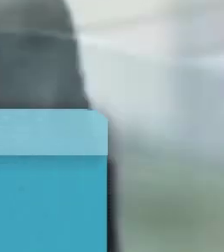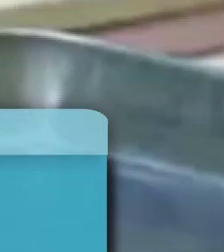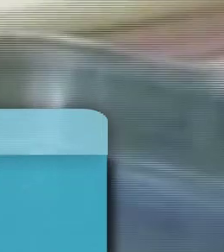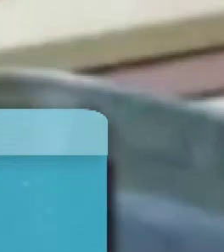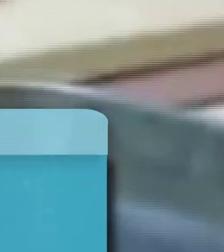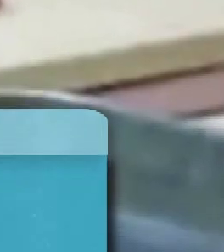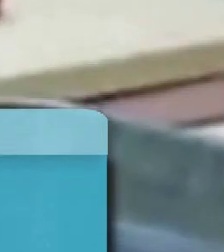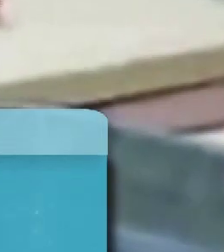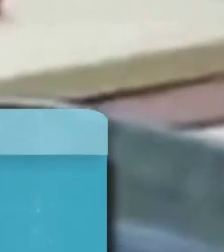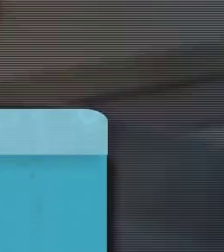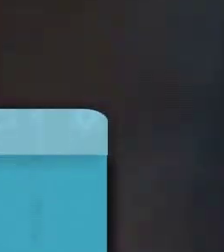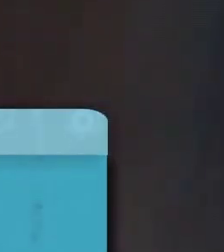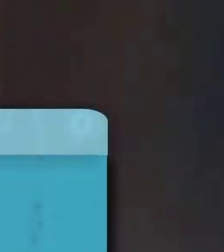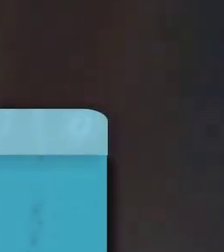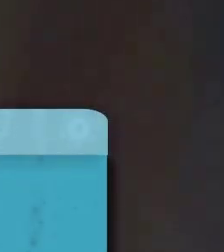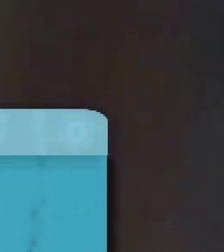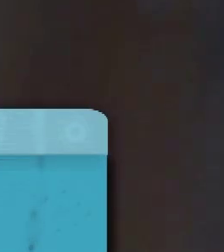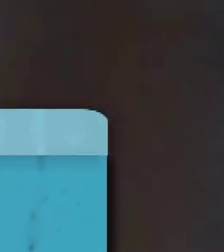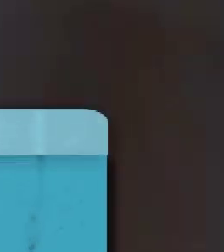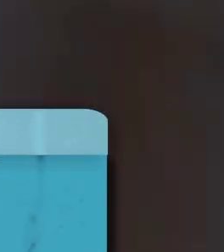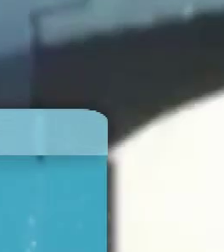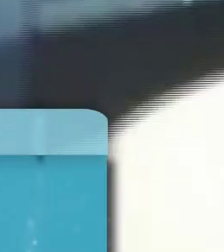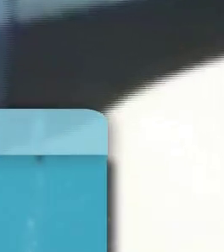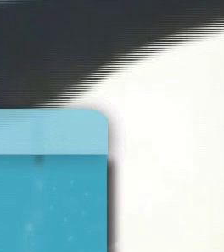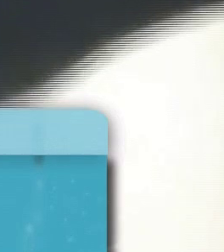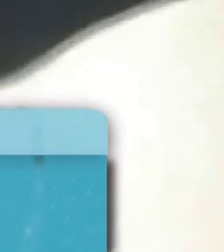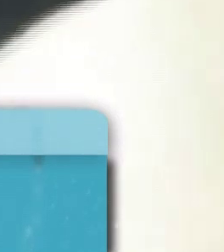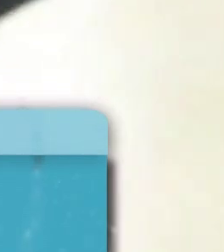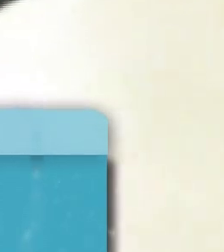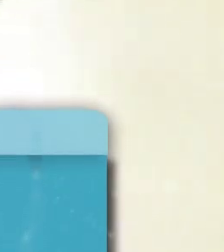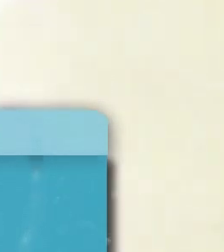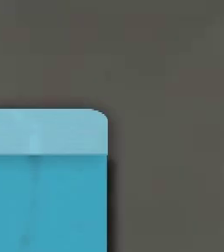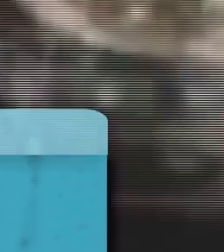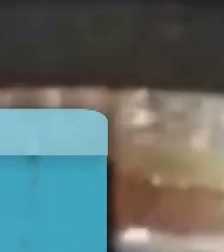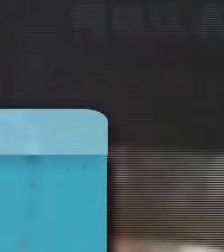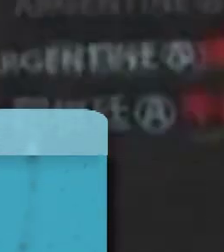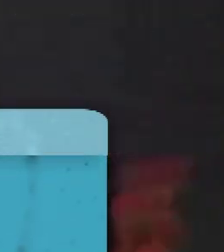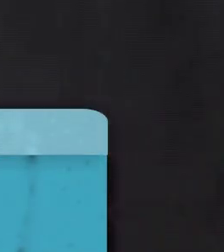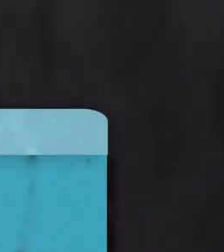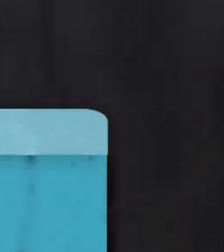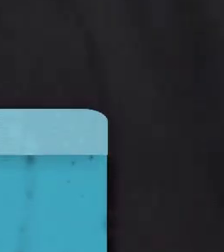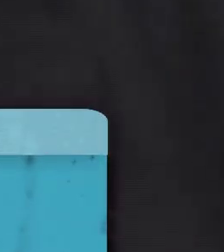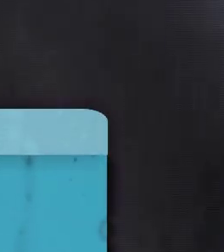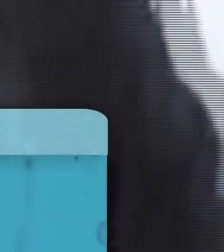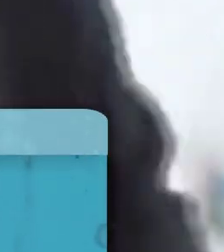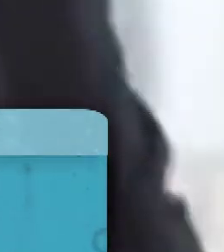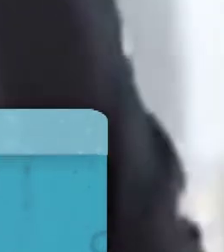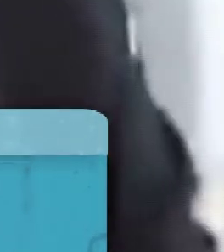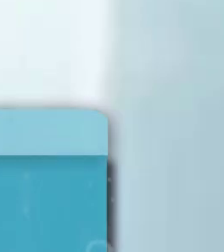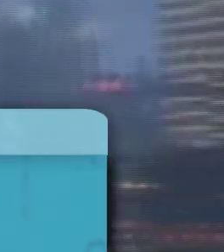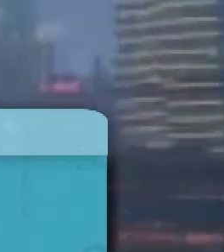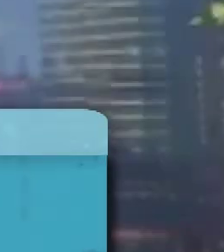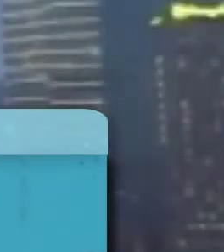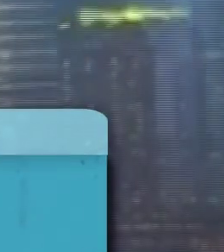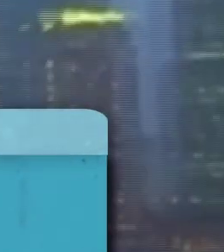argentina. En cuanto a lo que son las estrategias de marketing para el consumidor chino, es sumamente importante conocer el perfil de este consumidor,